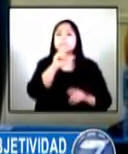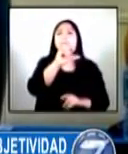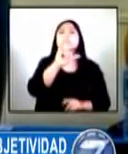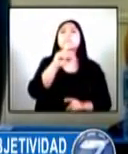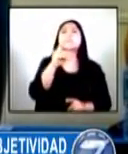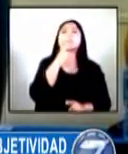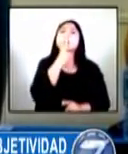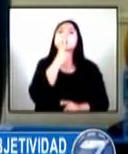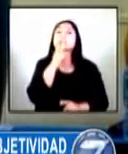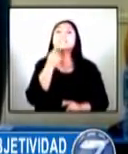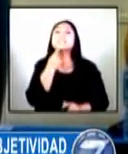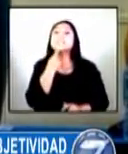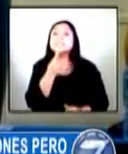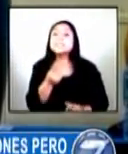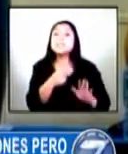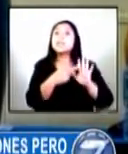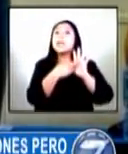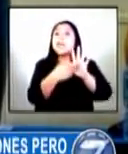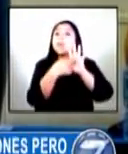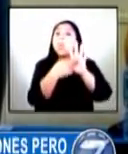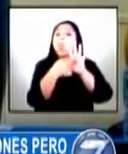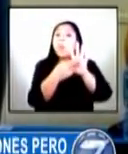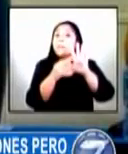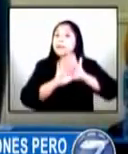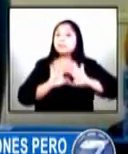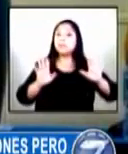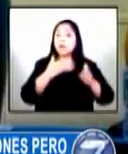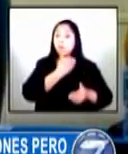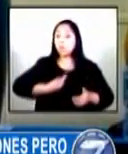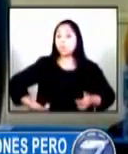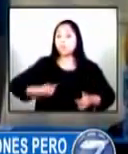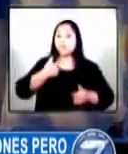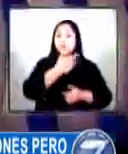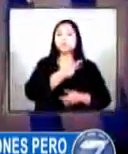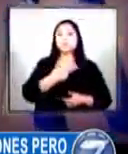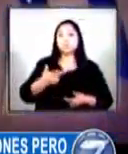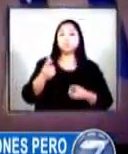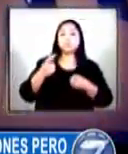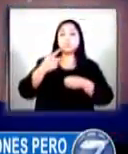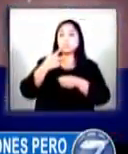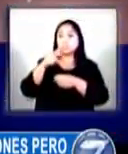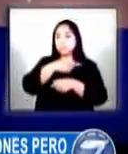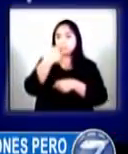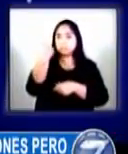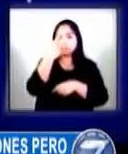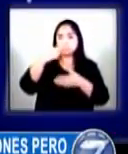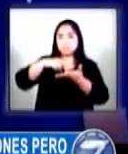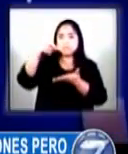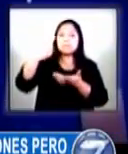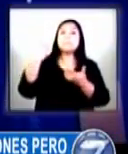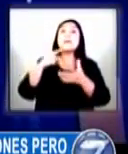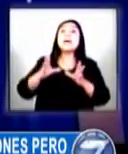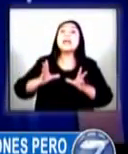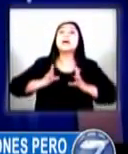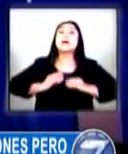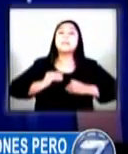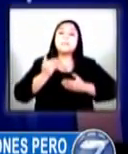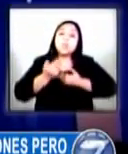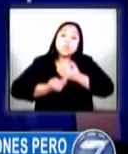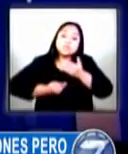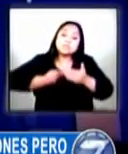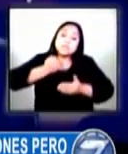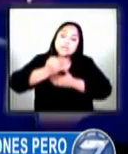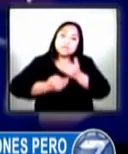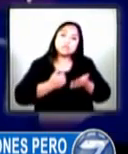emitir recomendaciones a los gobiernos de los Estados miembros para que adopten medidas progresivas en favor de los